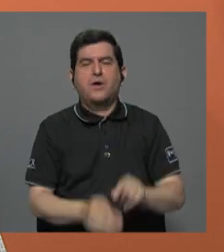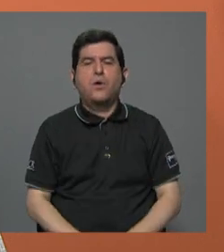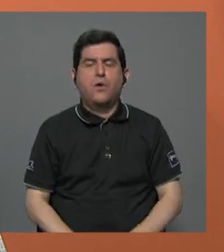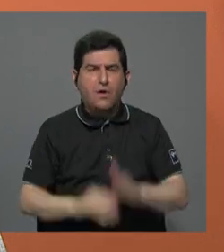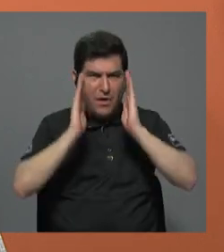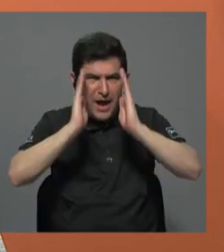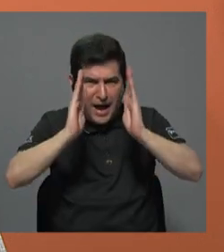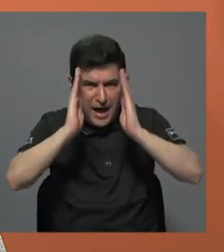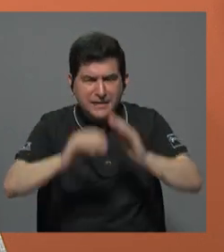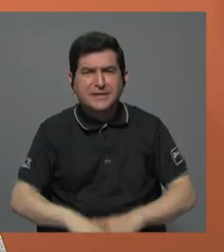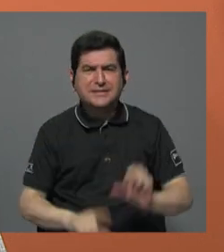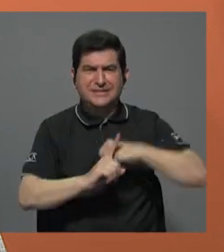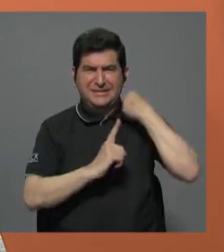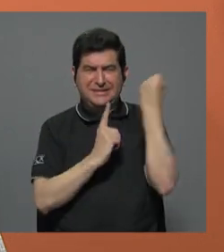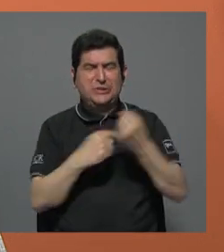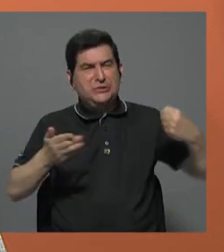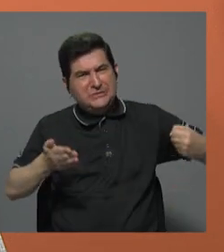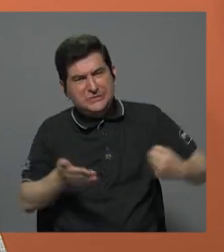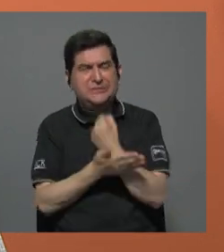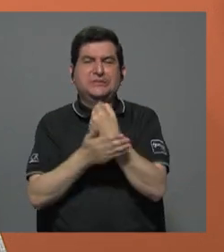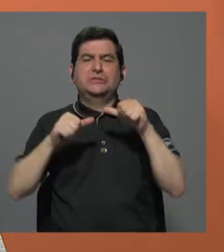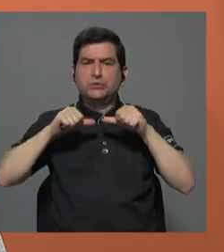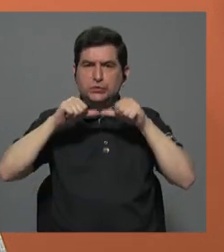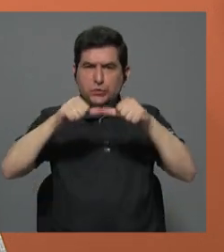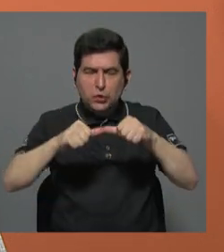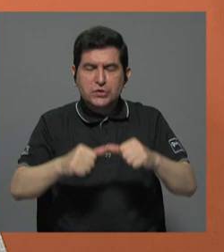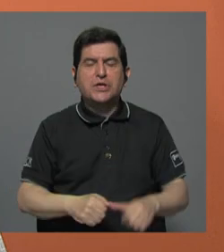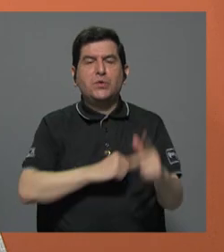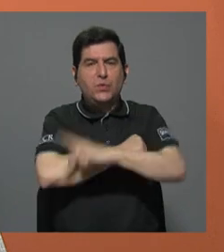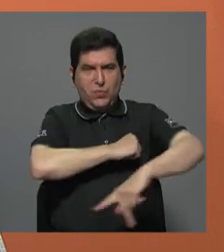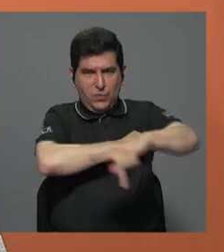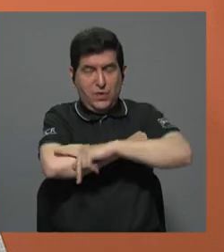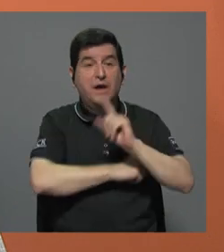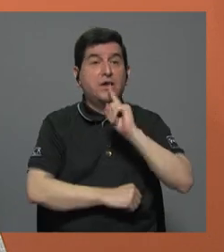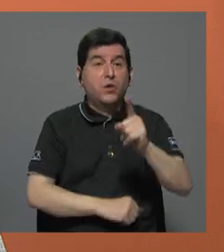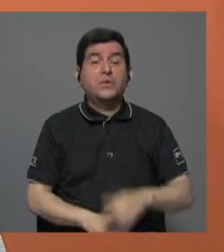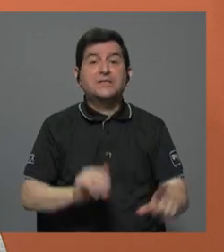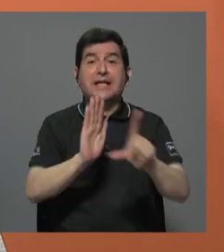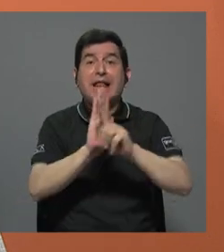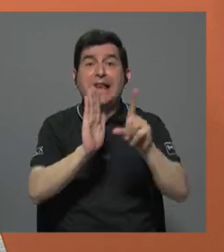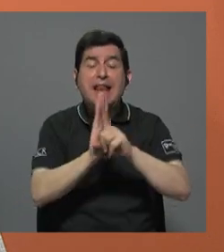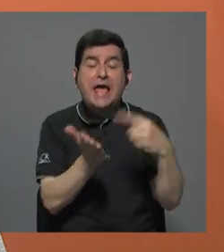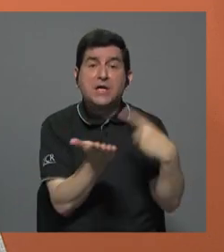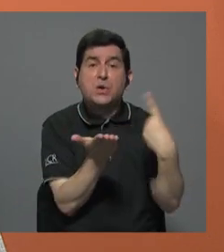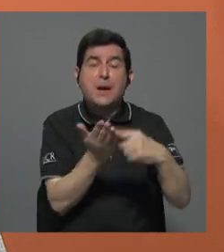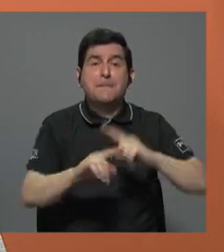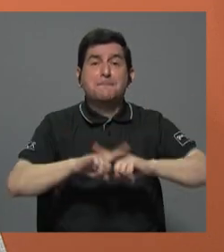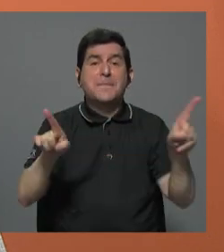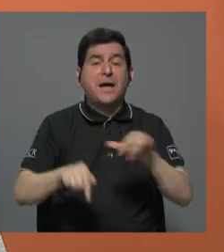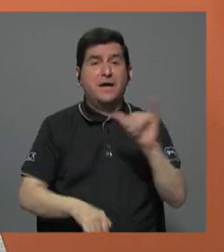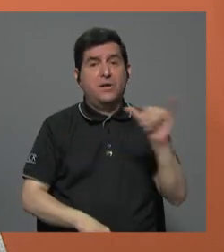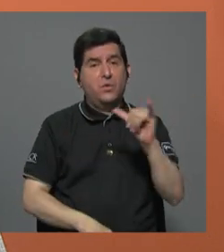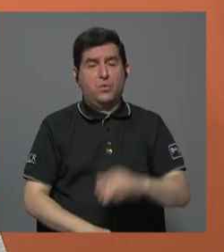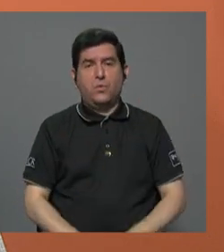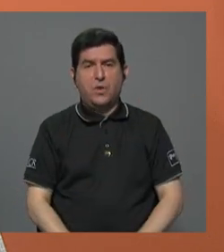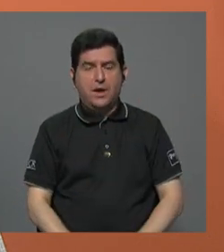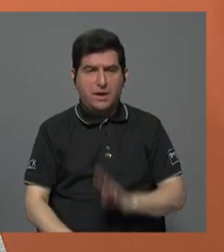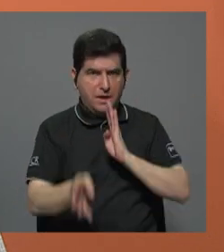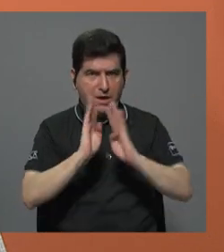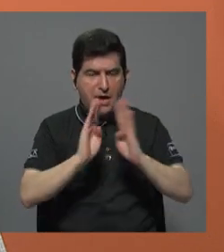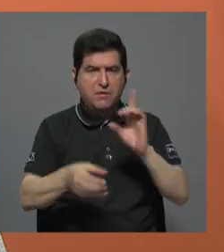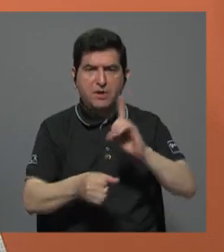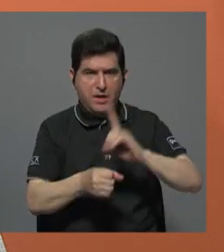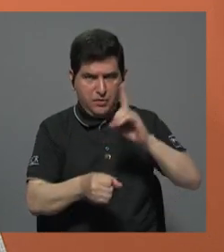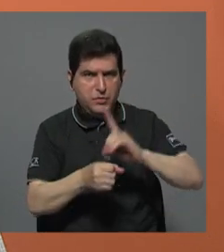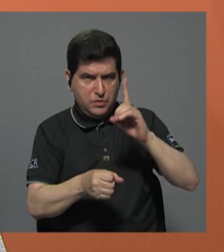que aborda pues este problema que lamentablemente se sigue presentando en el país y que como decimos hay una legislación que está en discusión pero que igual pues según lo que hablábamos como